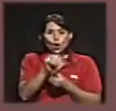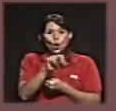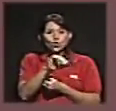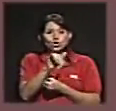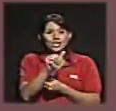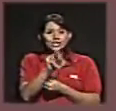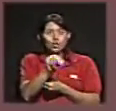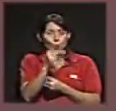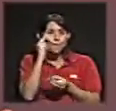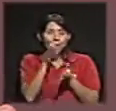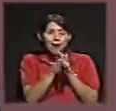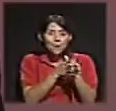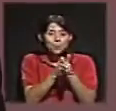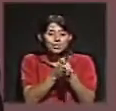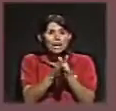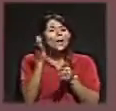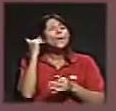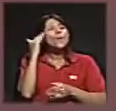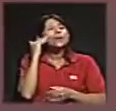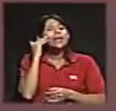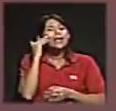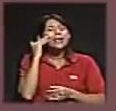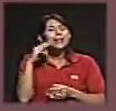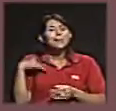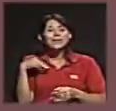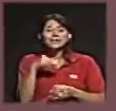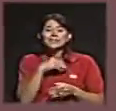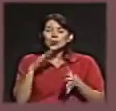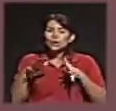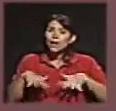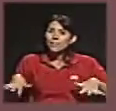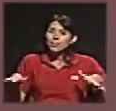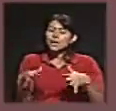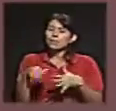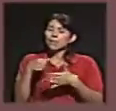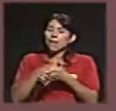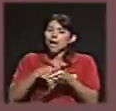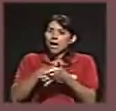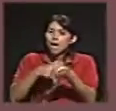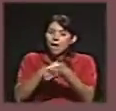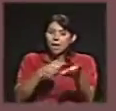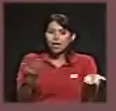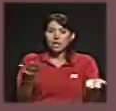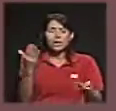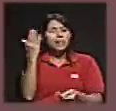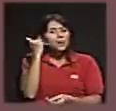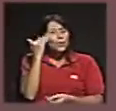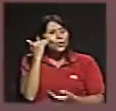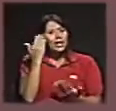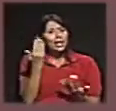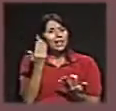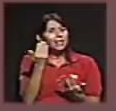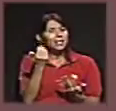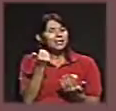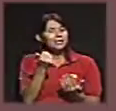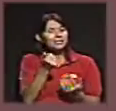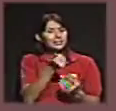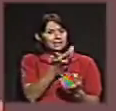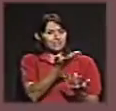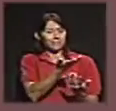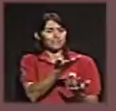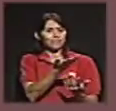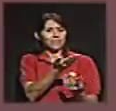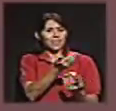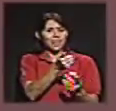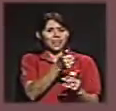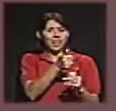tan activa del Ministerio del Ambiente? ¿Y por qué si hay una resistencia tan fuerte de